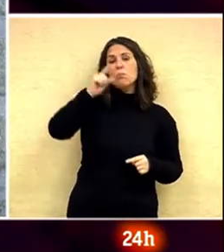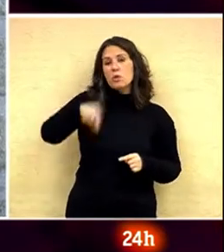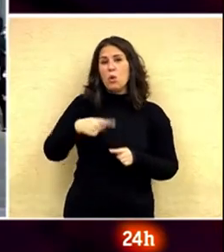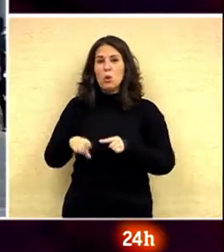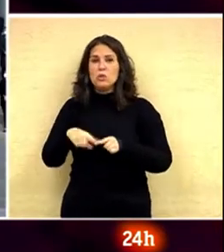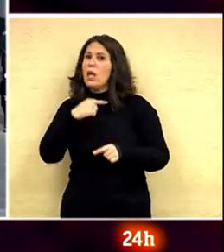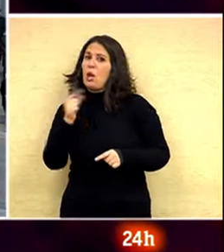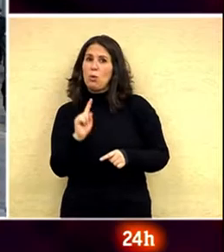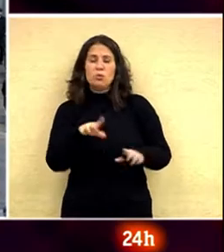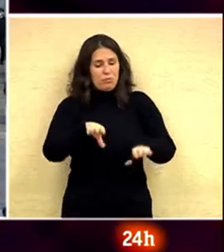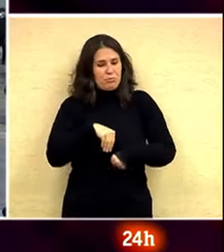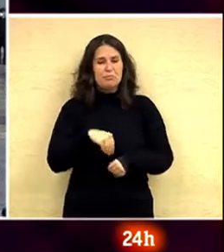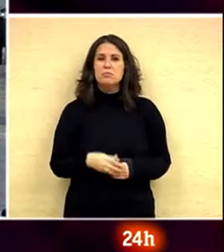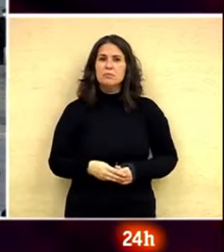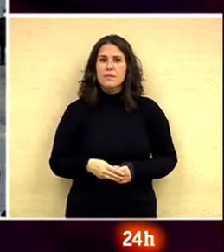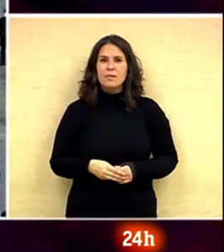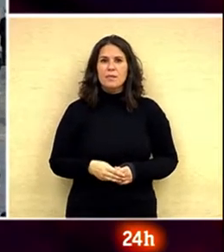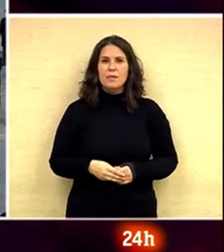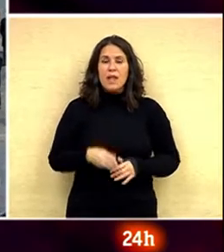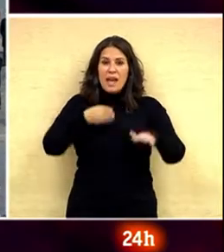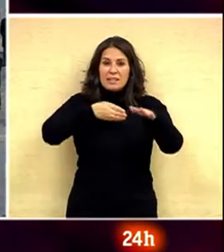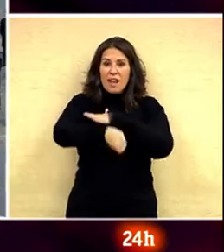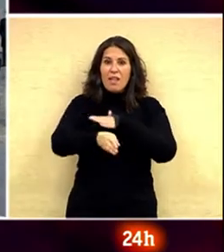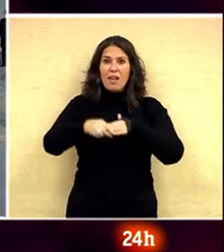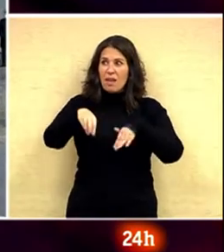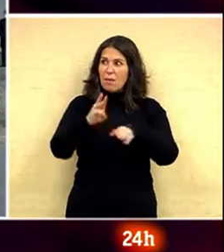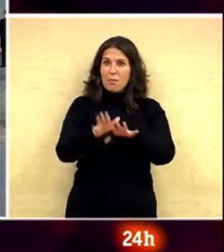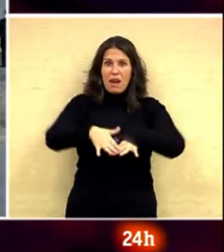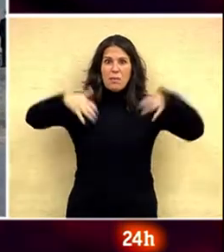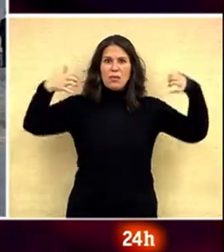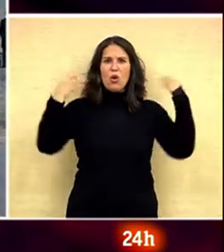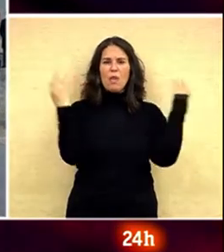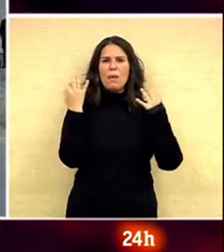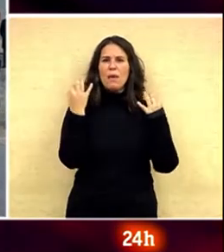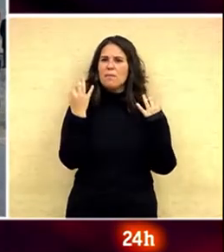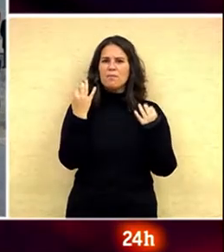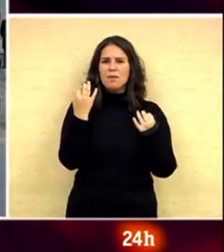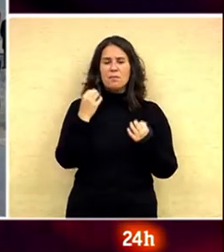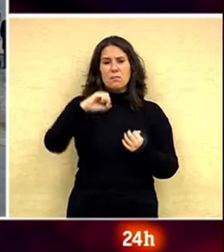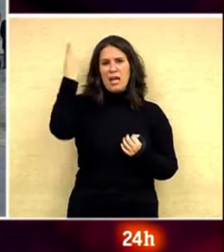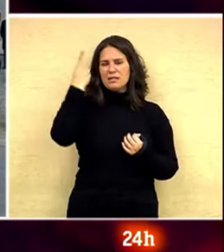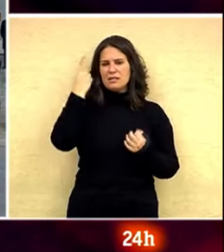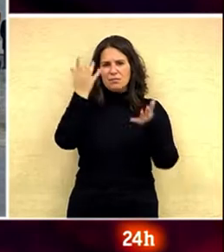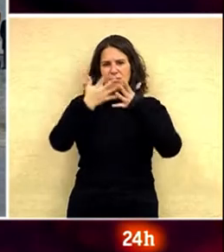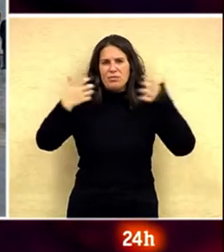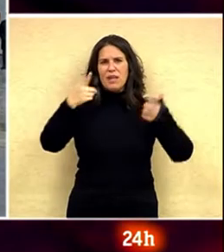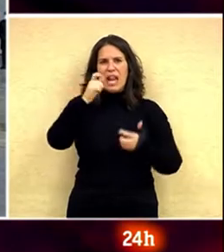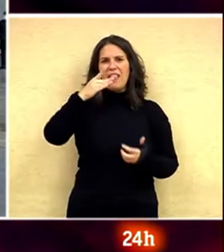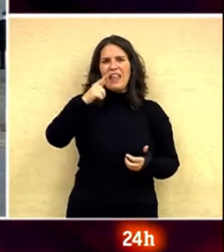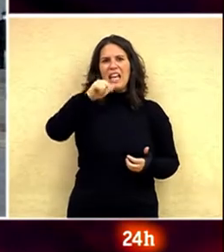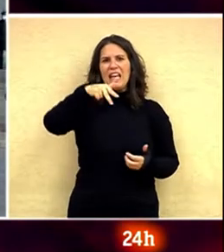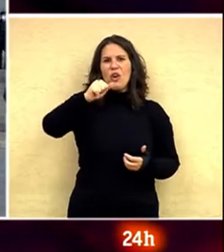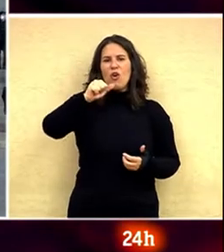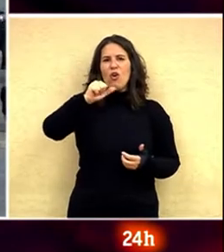menos. A la entrada del Parlamento debiéramos consignar lo que es quizás la más repetida cita del presidente Landelino